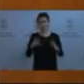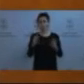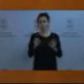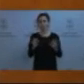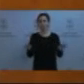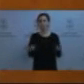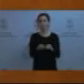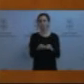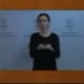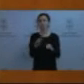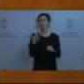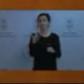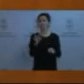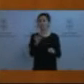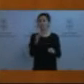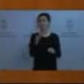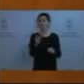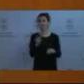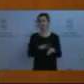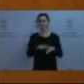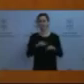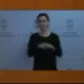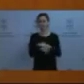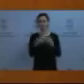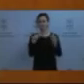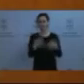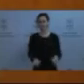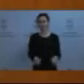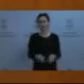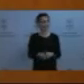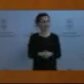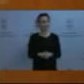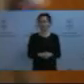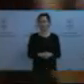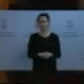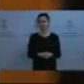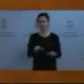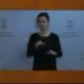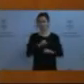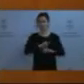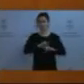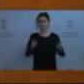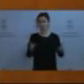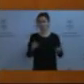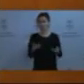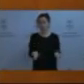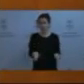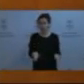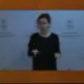tanto, el beneficio de su gestión está claro que ni está ni se le espera y lo que no sé